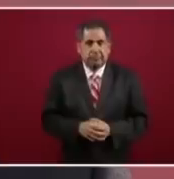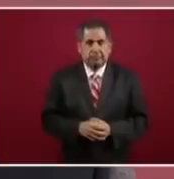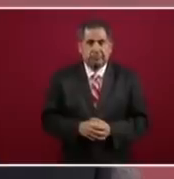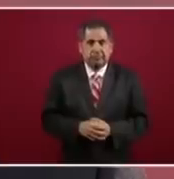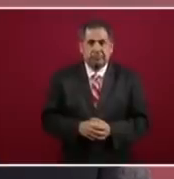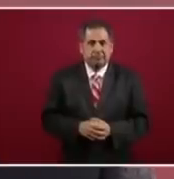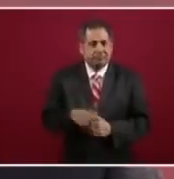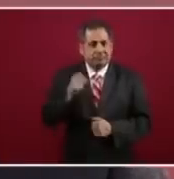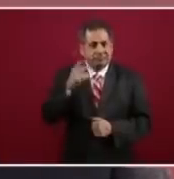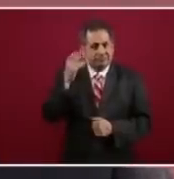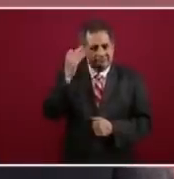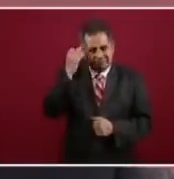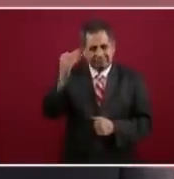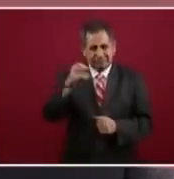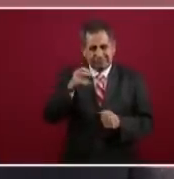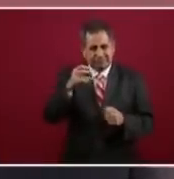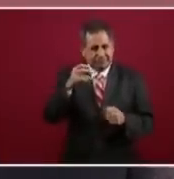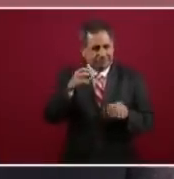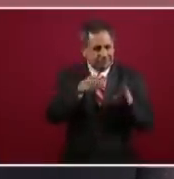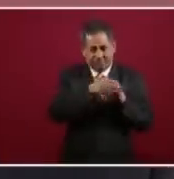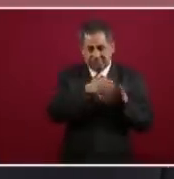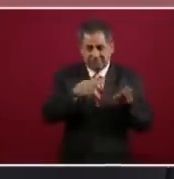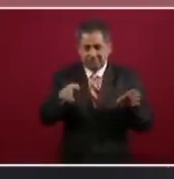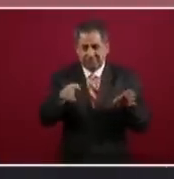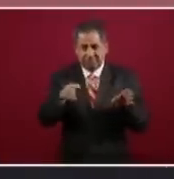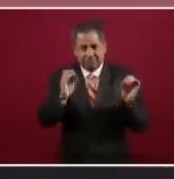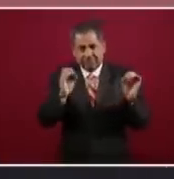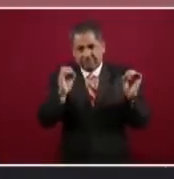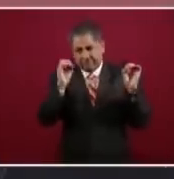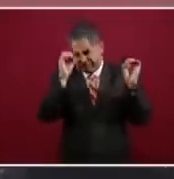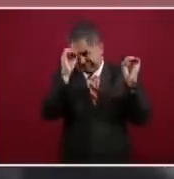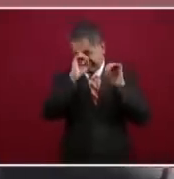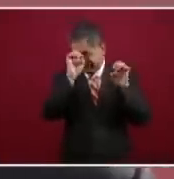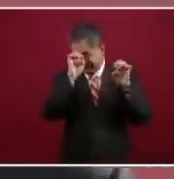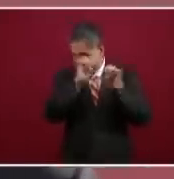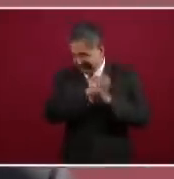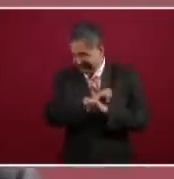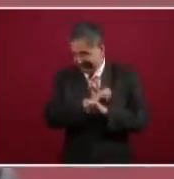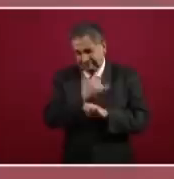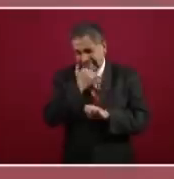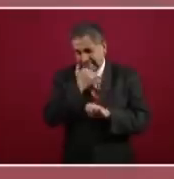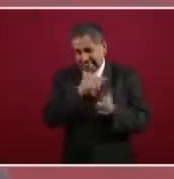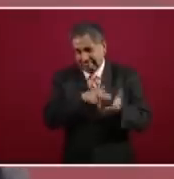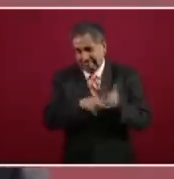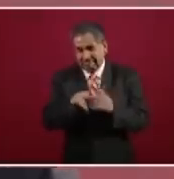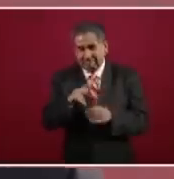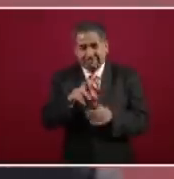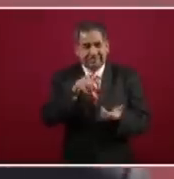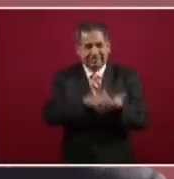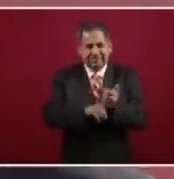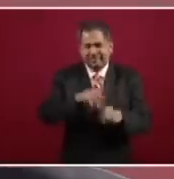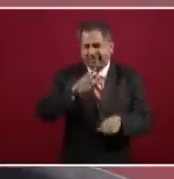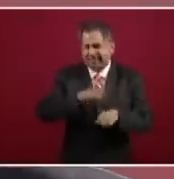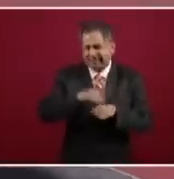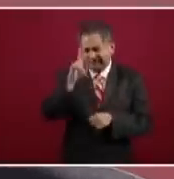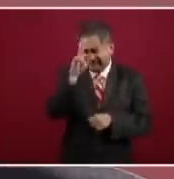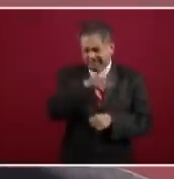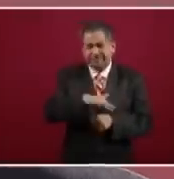un periodo de los más oscuros y sin duda el más corrupto